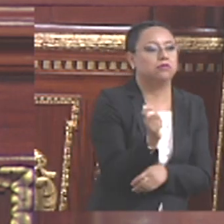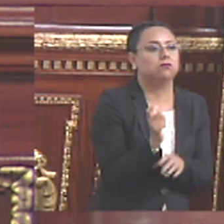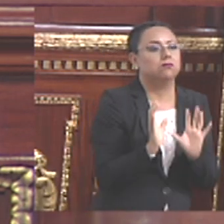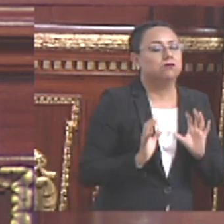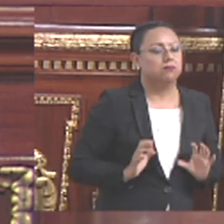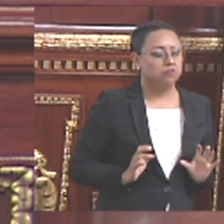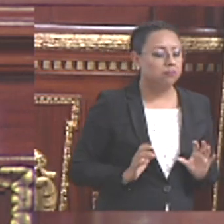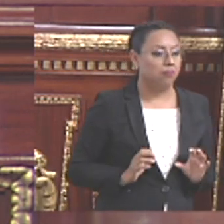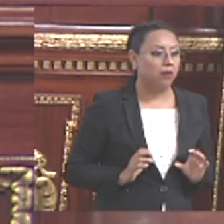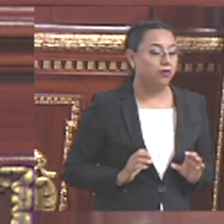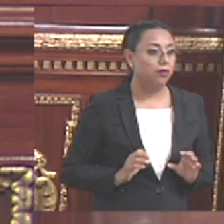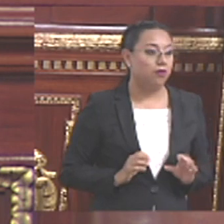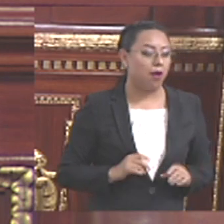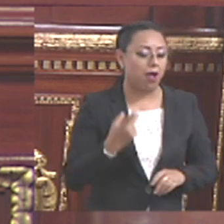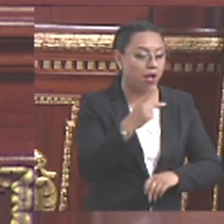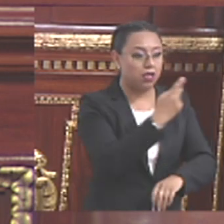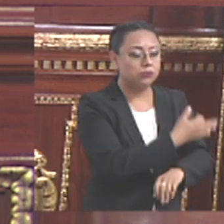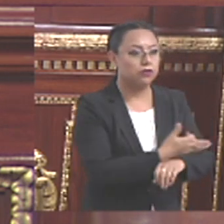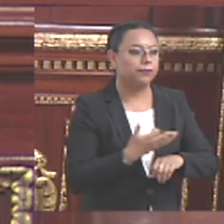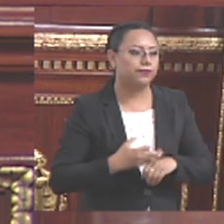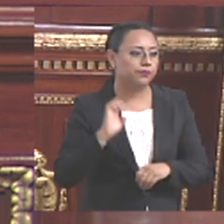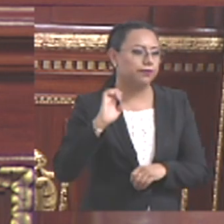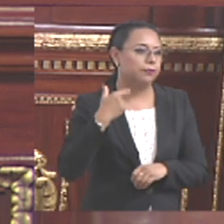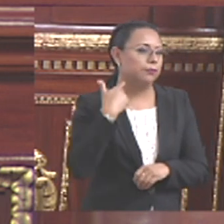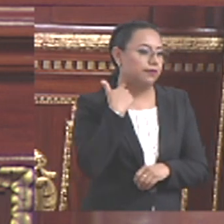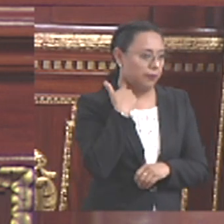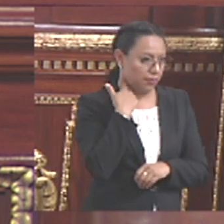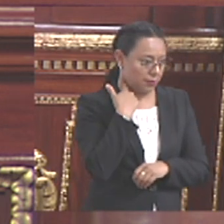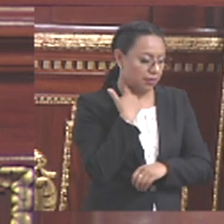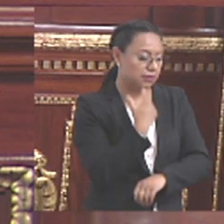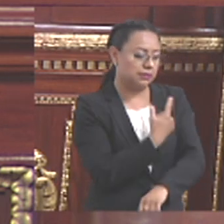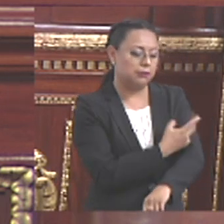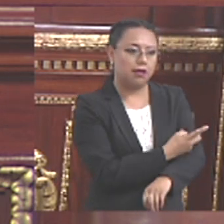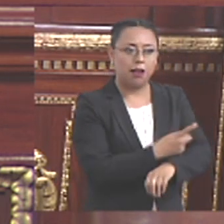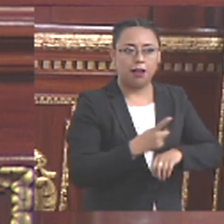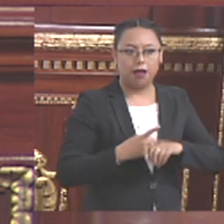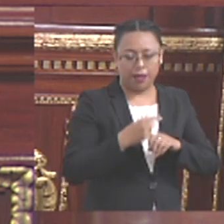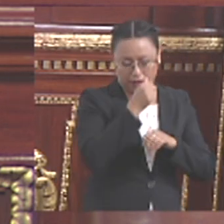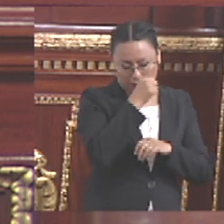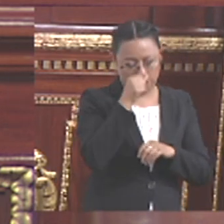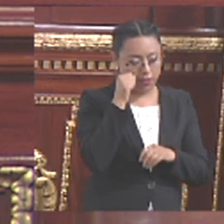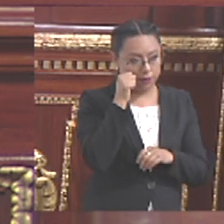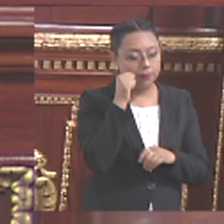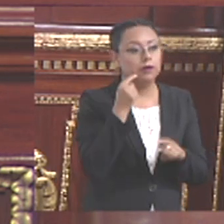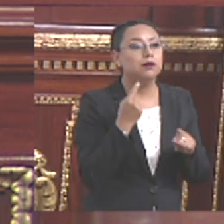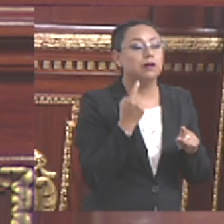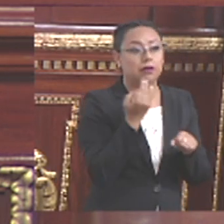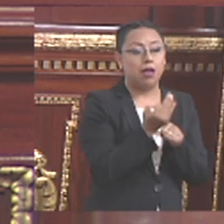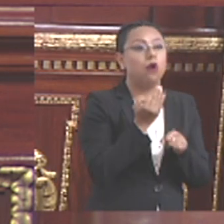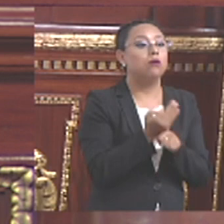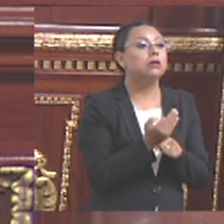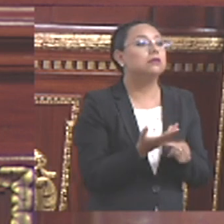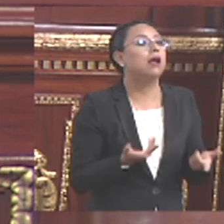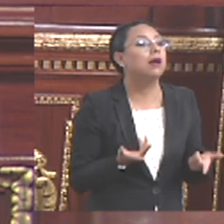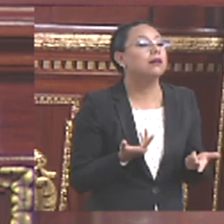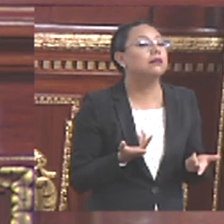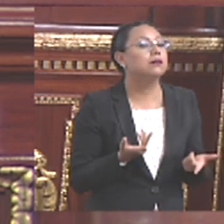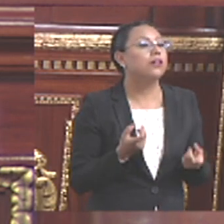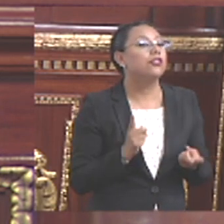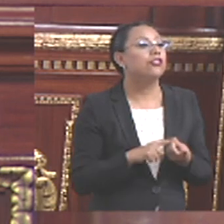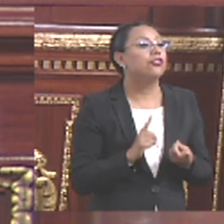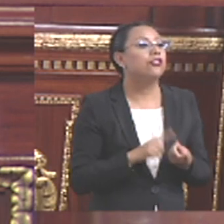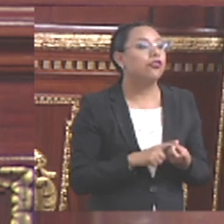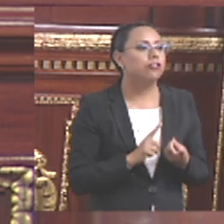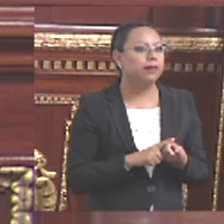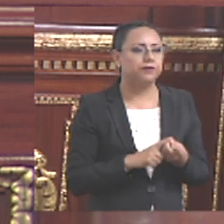familiares. Al exdelegado entonces de Benito Juárez, que se encuentra ahorita purgando